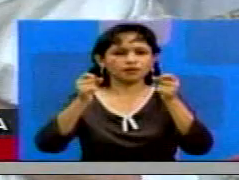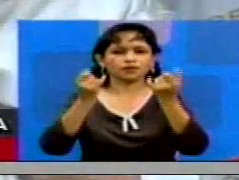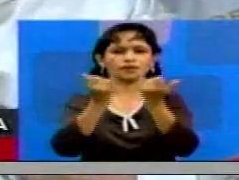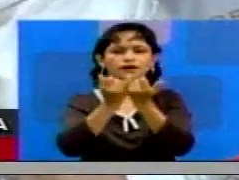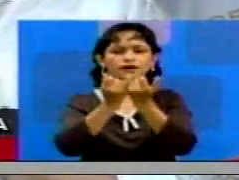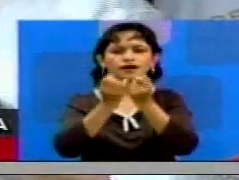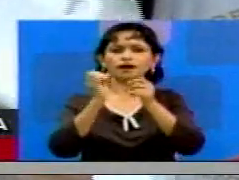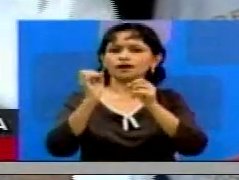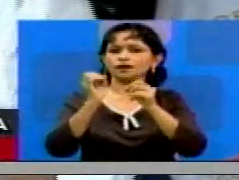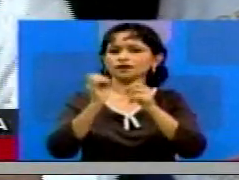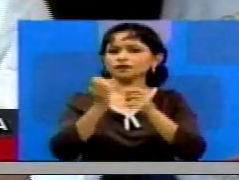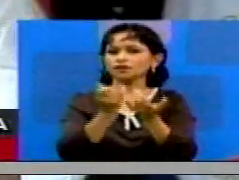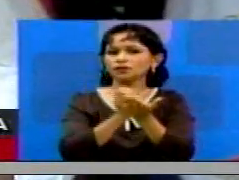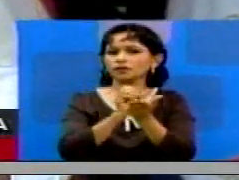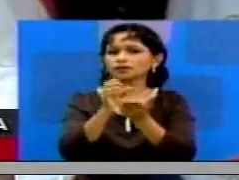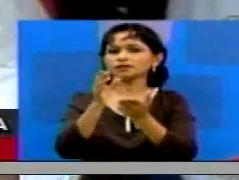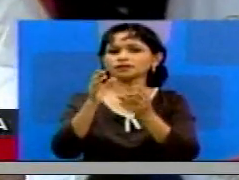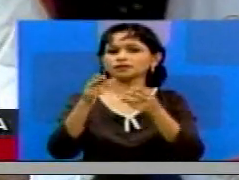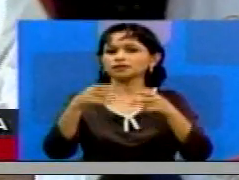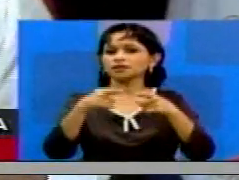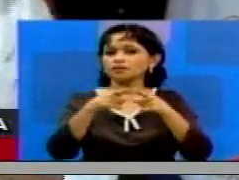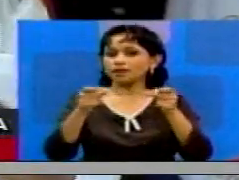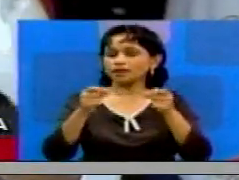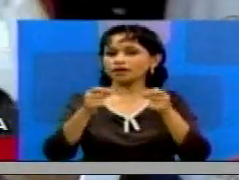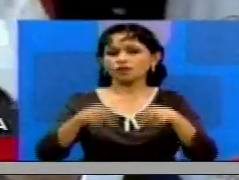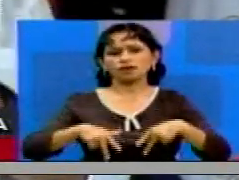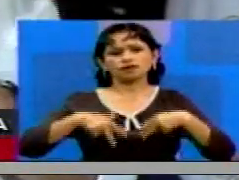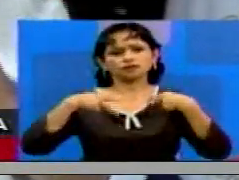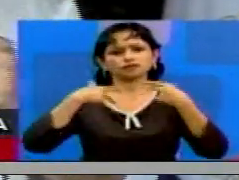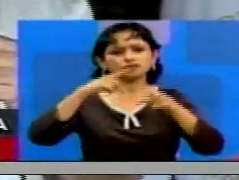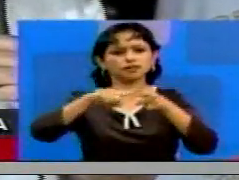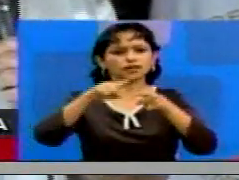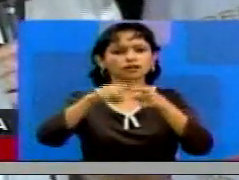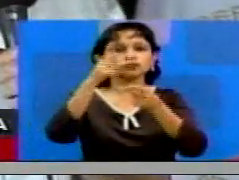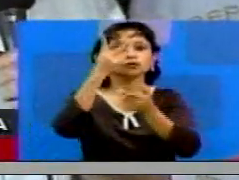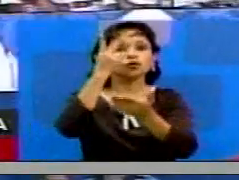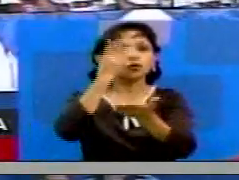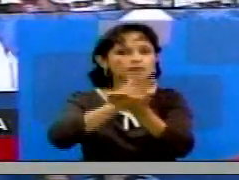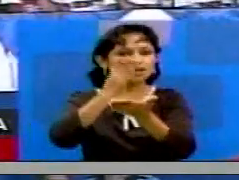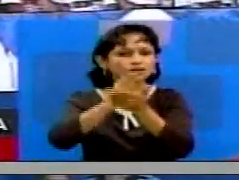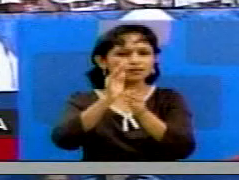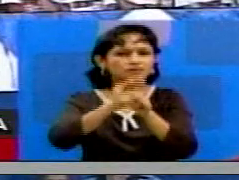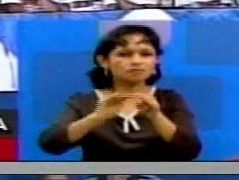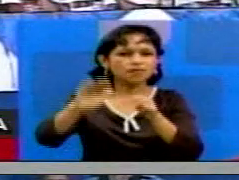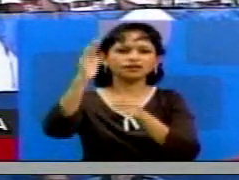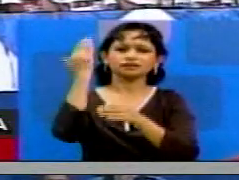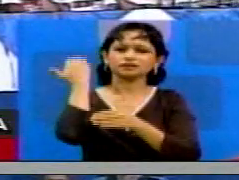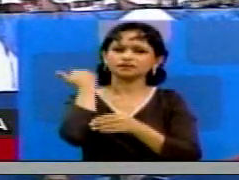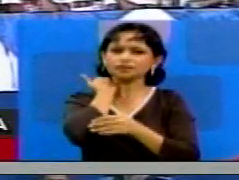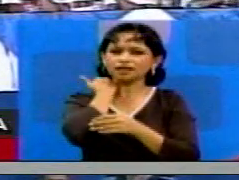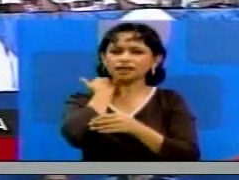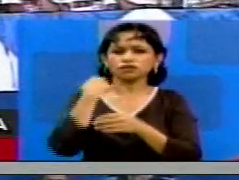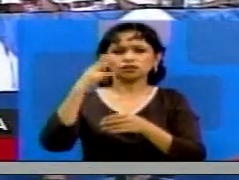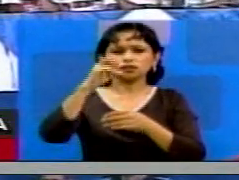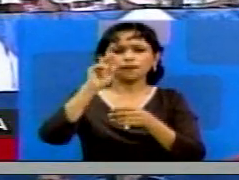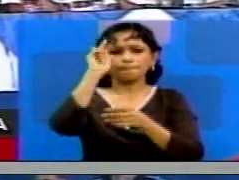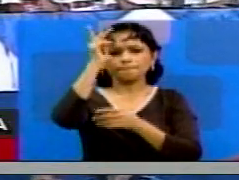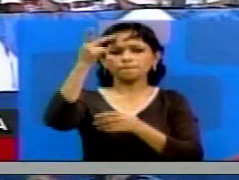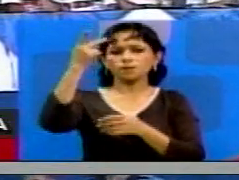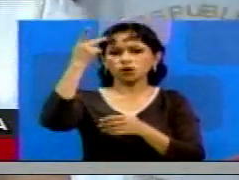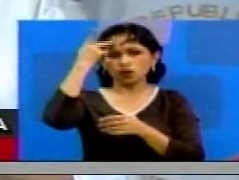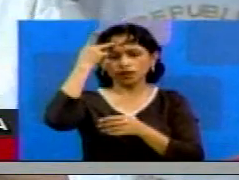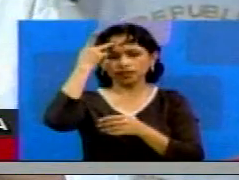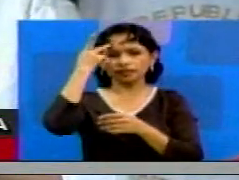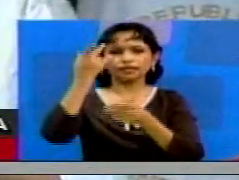Ocotal, o de Managua a Chontales, sería el doble o el triple si no tuviésemos la política